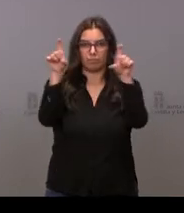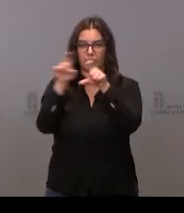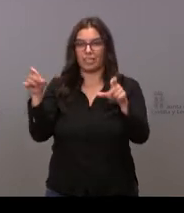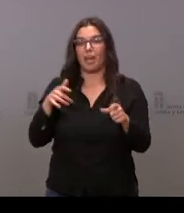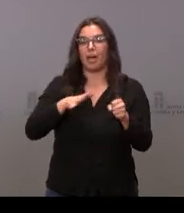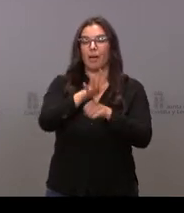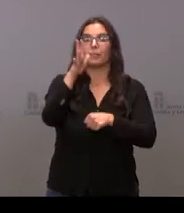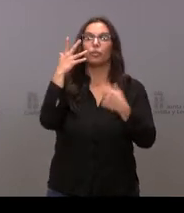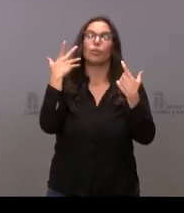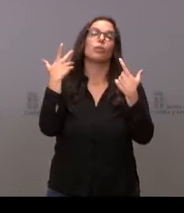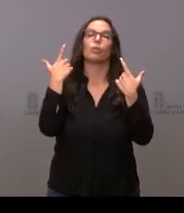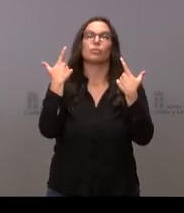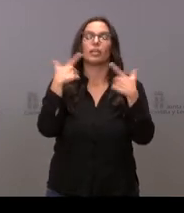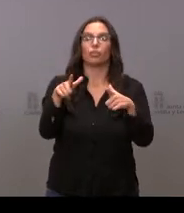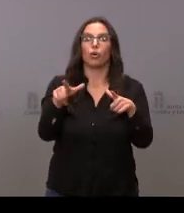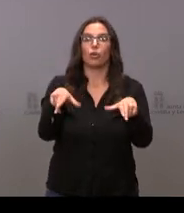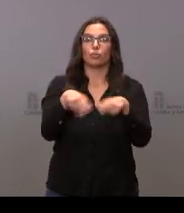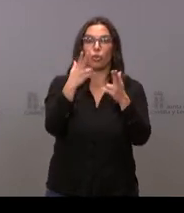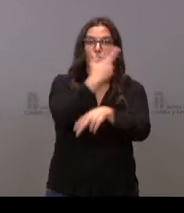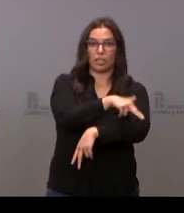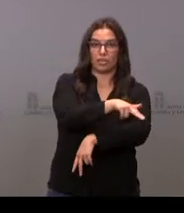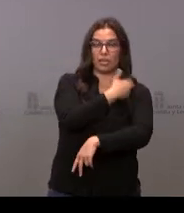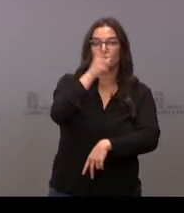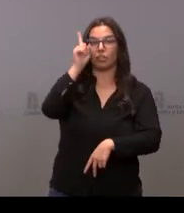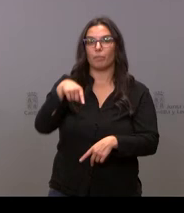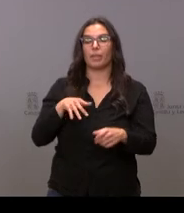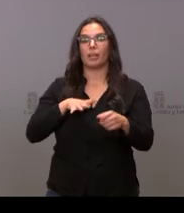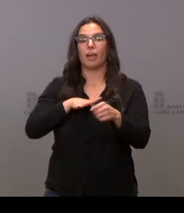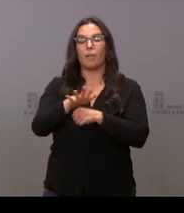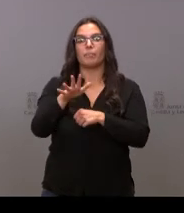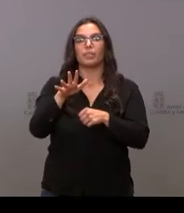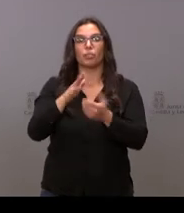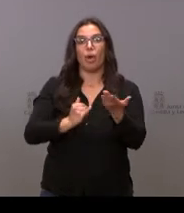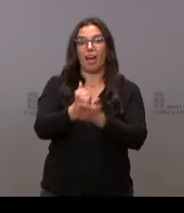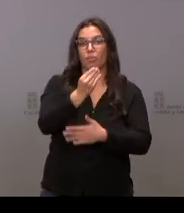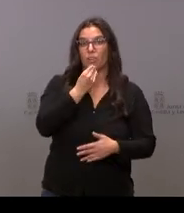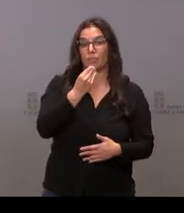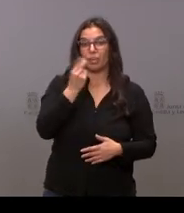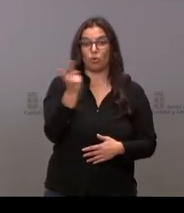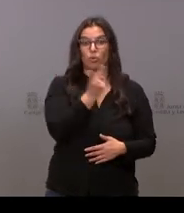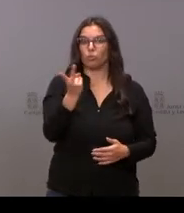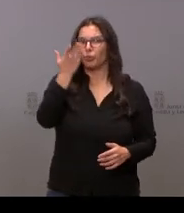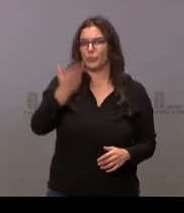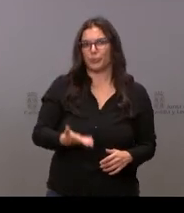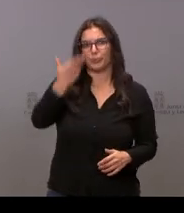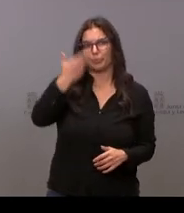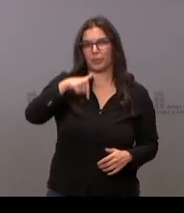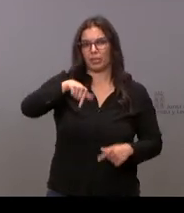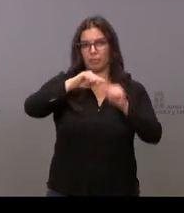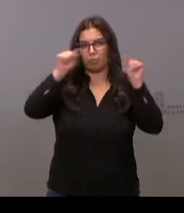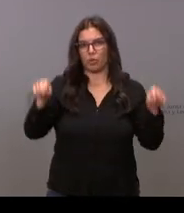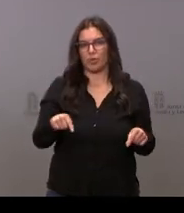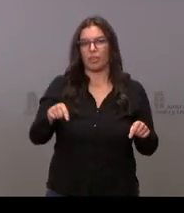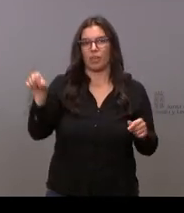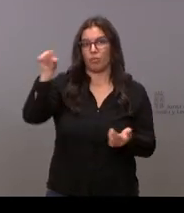sociosanitario en el ámbito del sector agroalimentario tan importantes los dos en nuestra provincia en